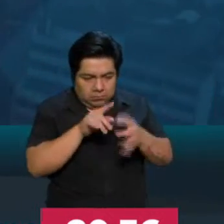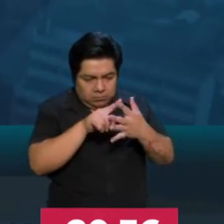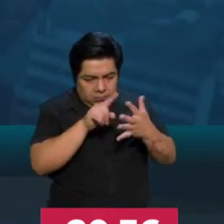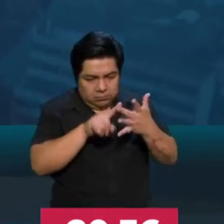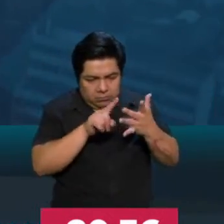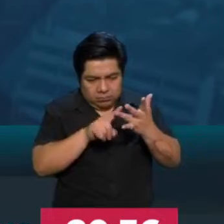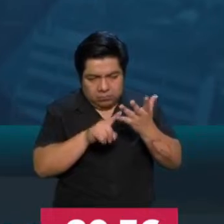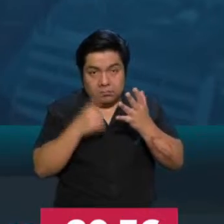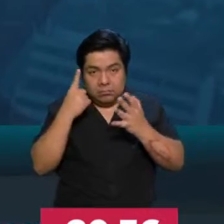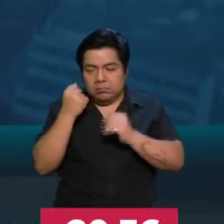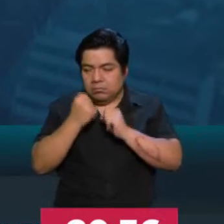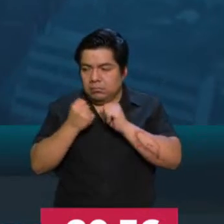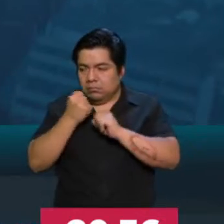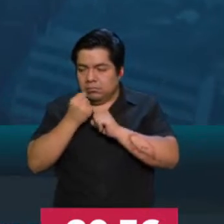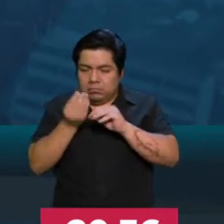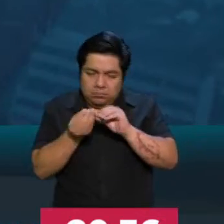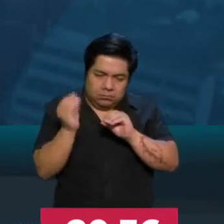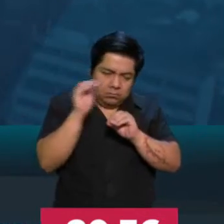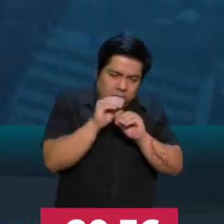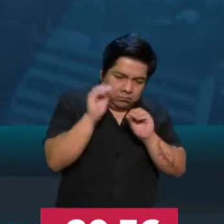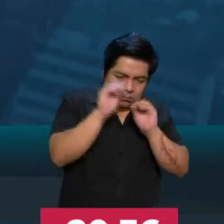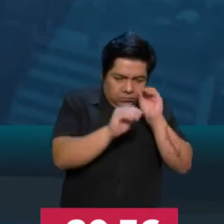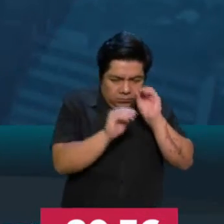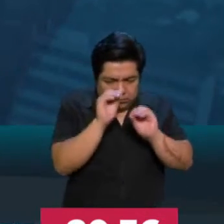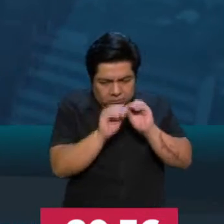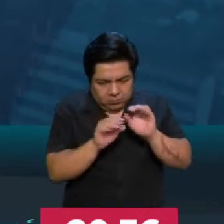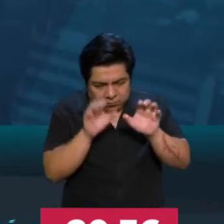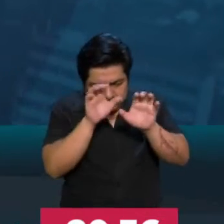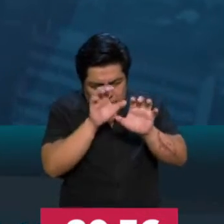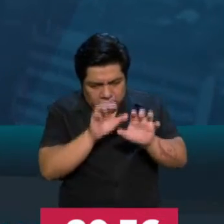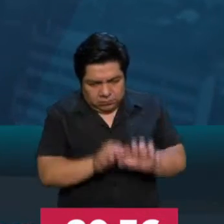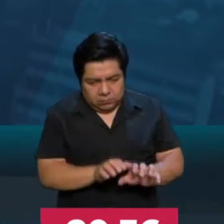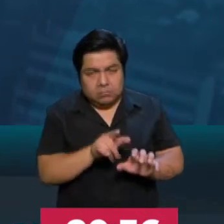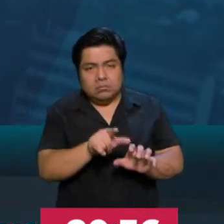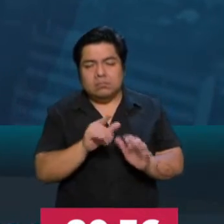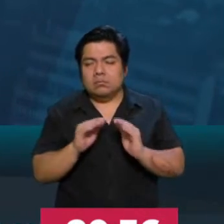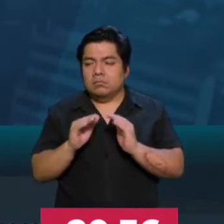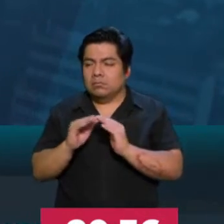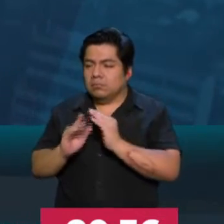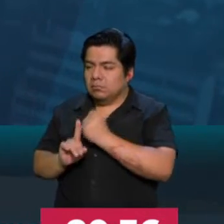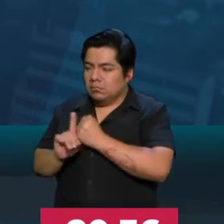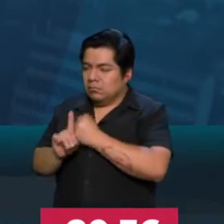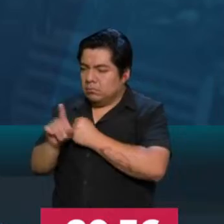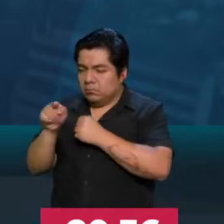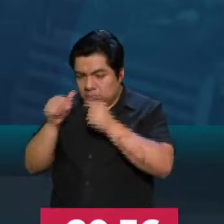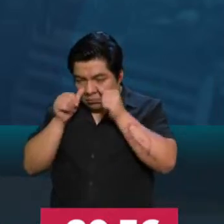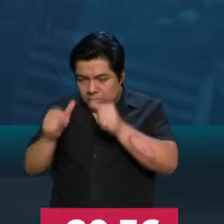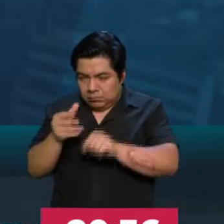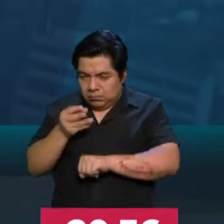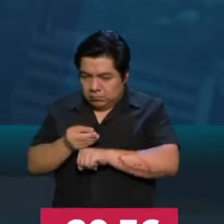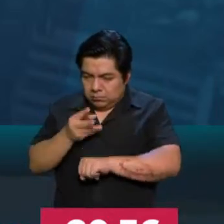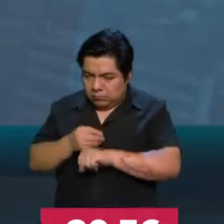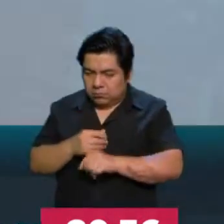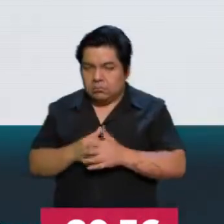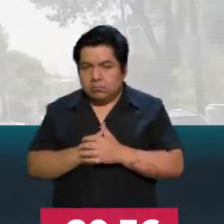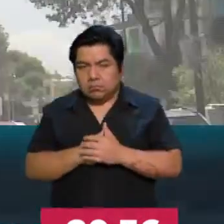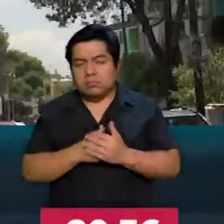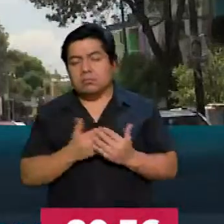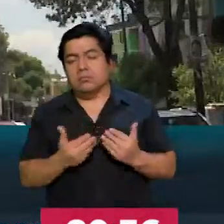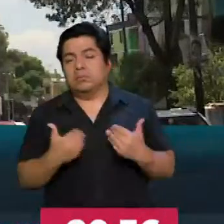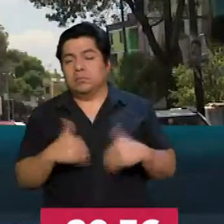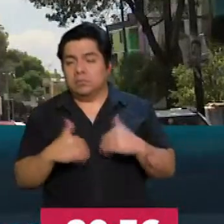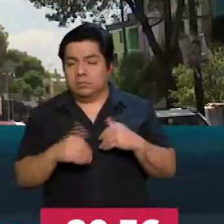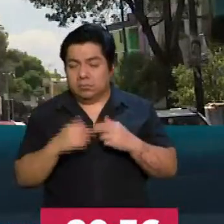estrategias desde el año pasado, sobre todo para resolver y atender la crisis de la vivienda? Bueno, me dio un